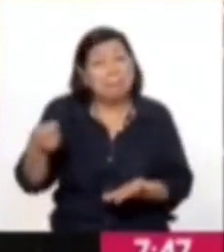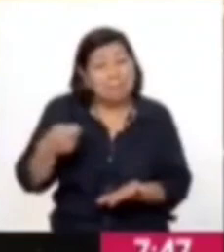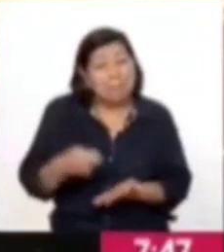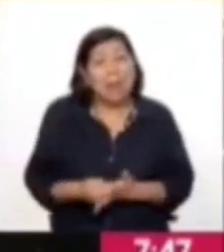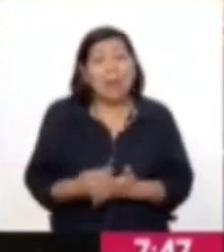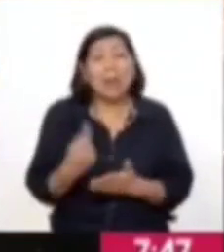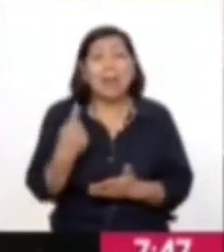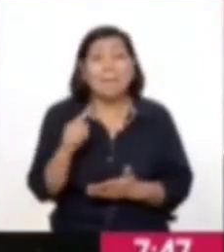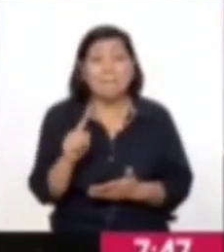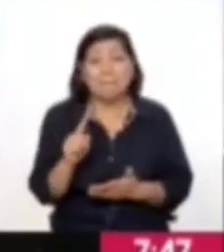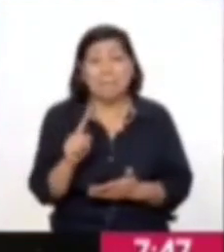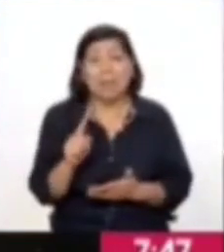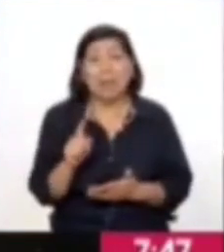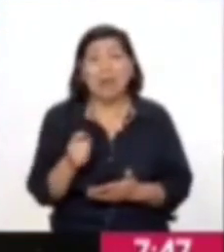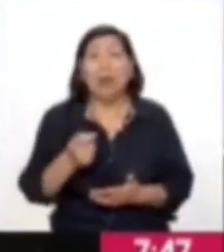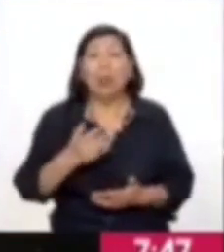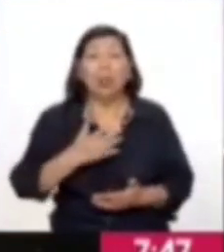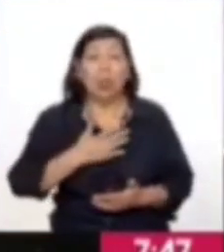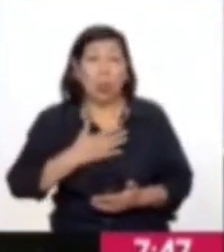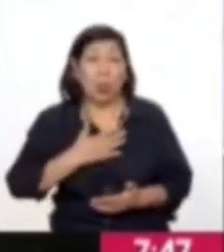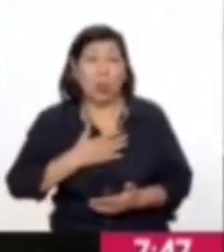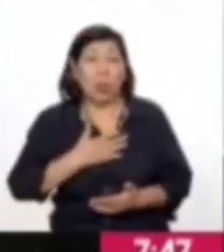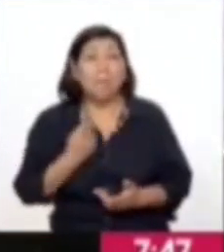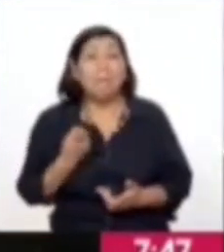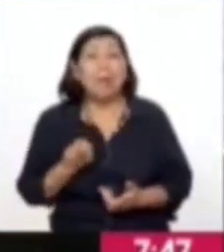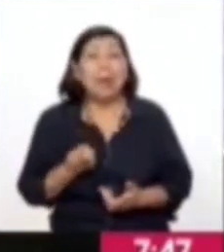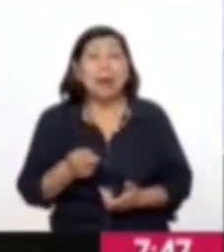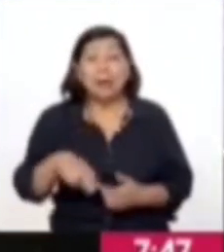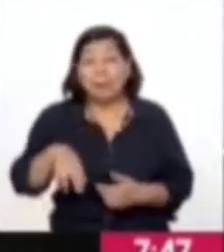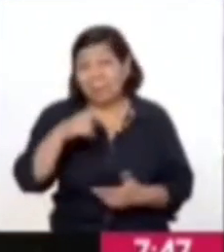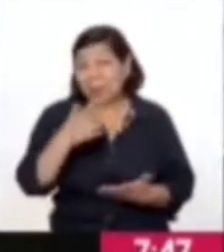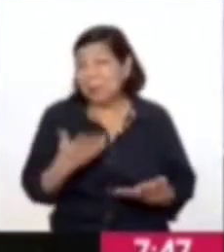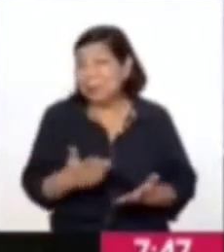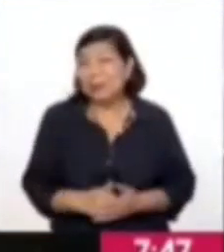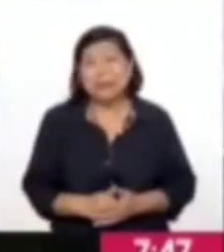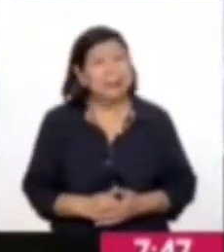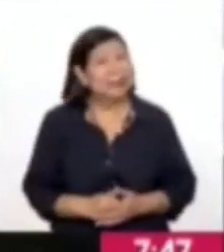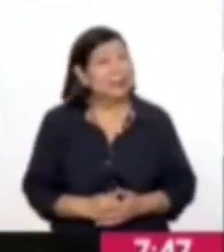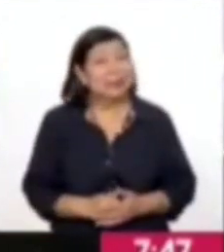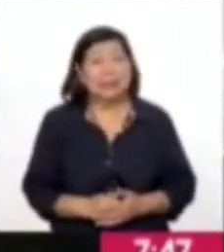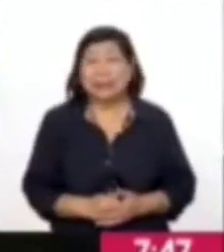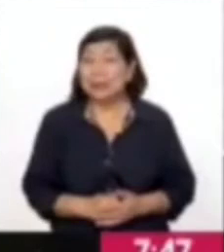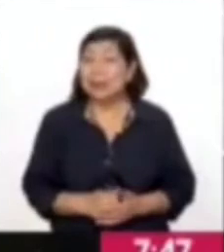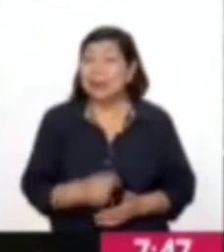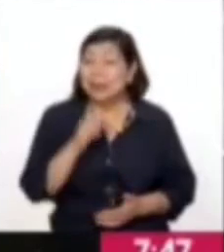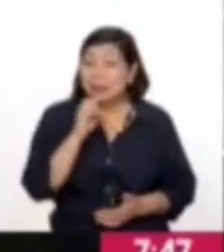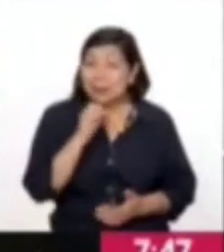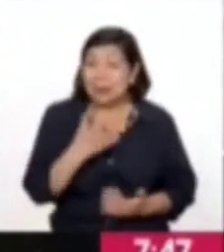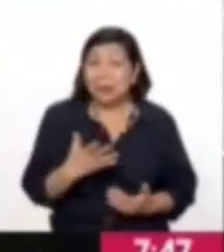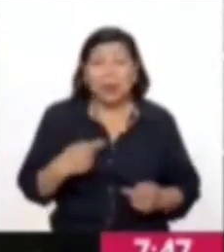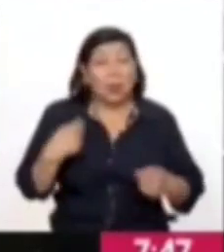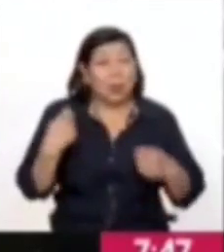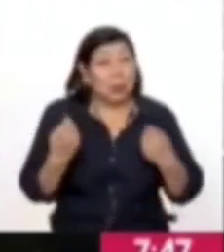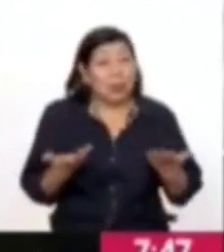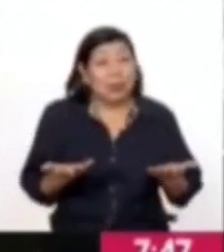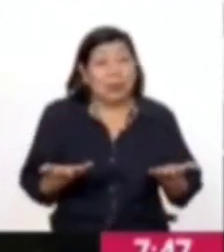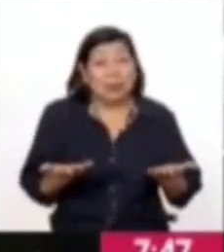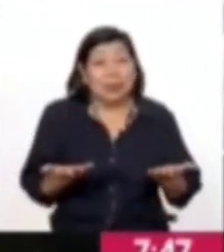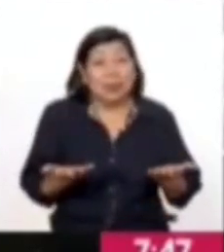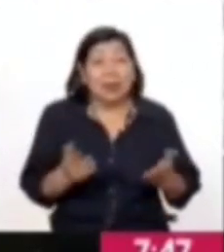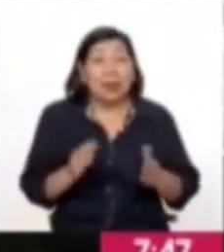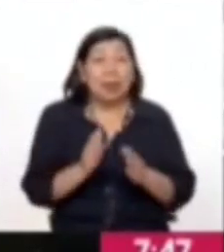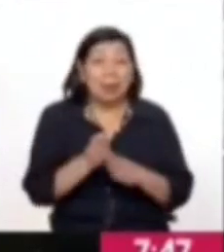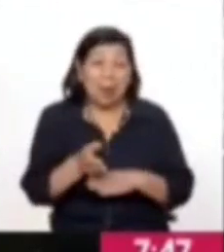ingresos, tanto para el empresario Correcto. como para el país, Y ¿no? O la región. nuevamente insisto que este turismo es el que va